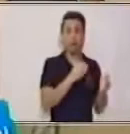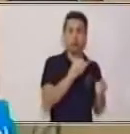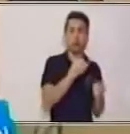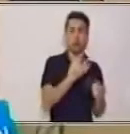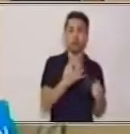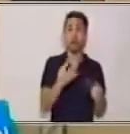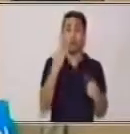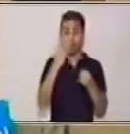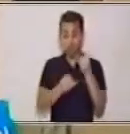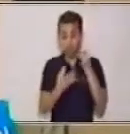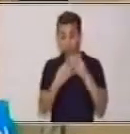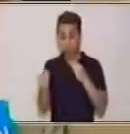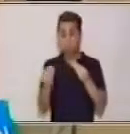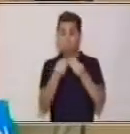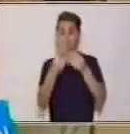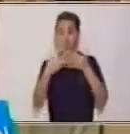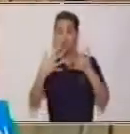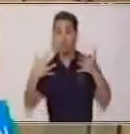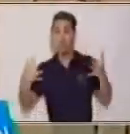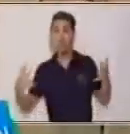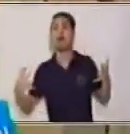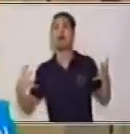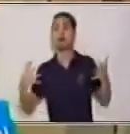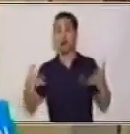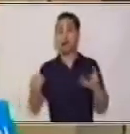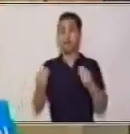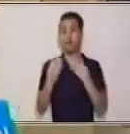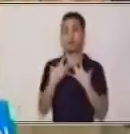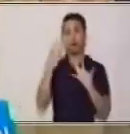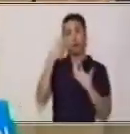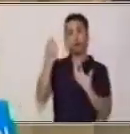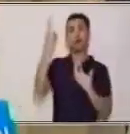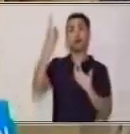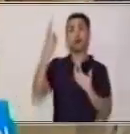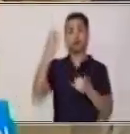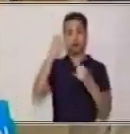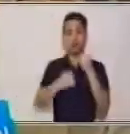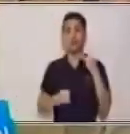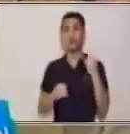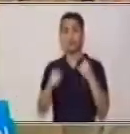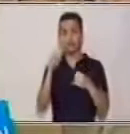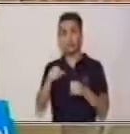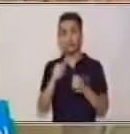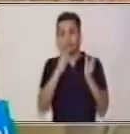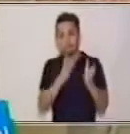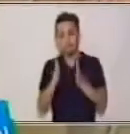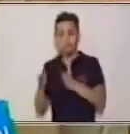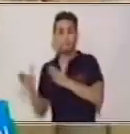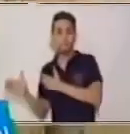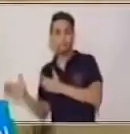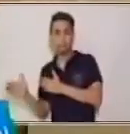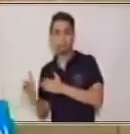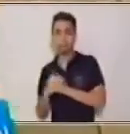tener una expresión en la cual le va a dar un sentido al finalizar el proceso.